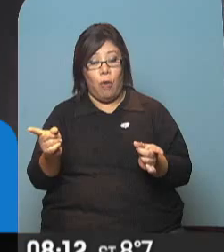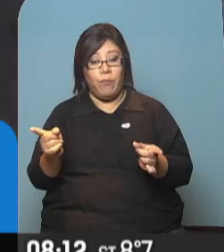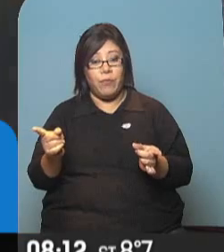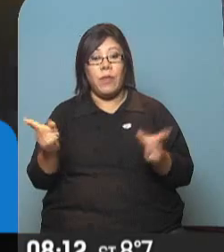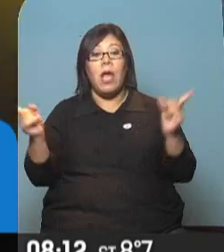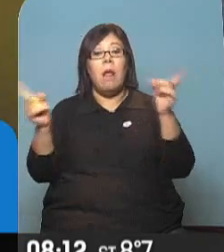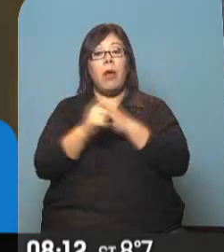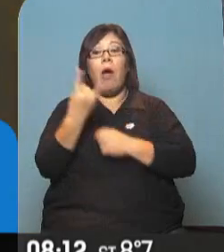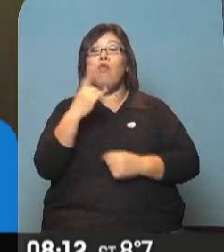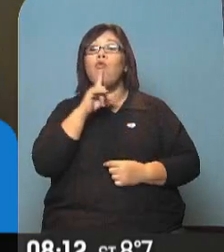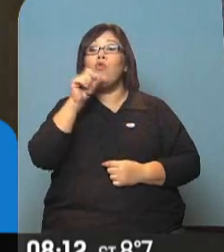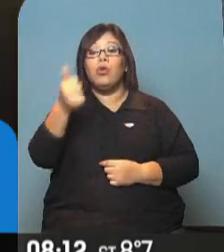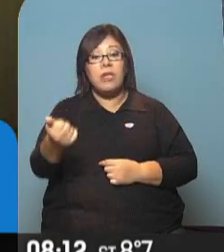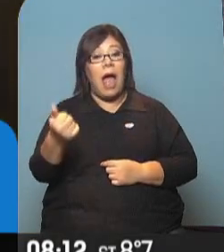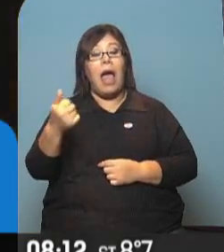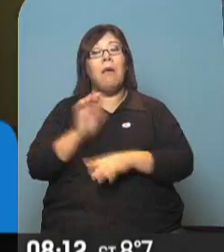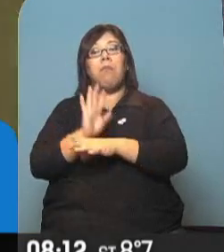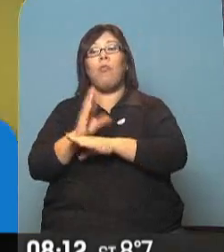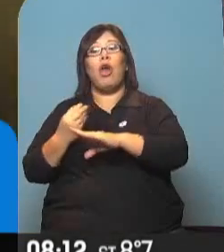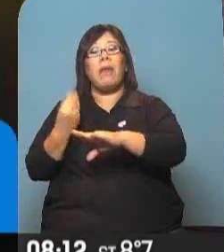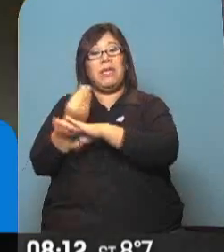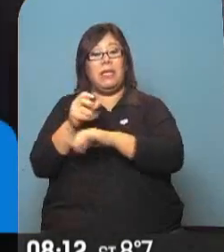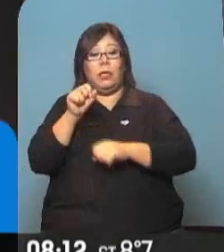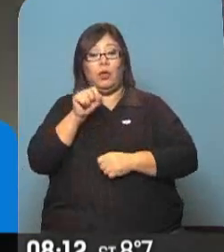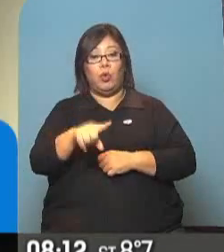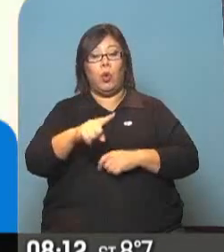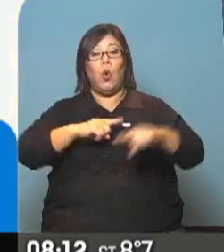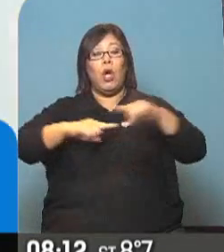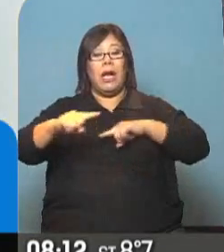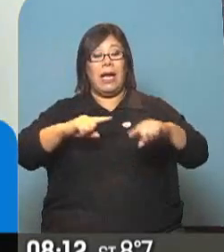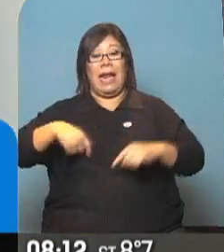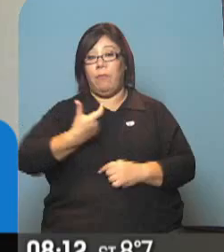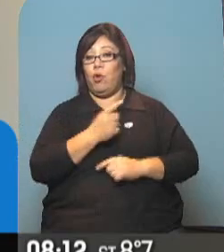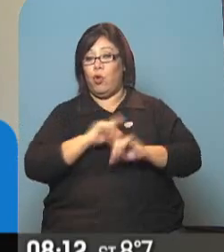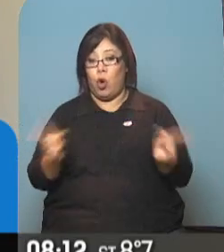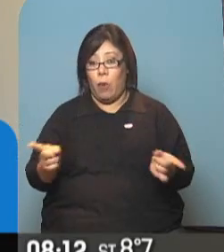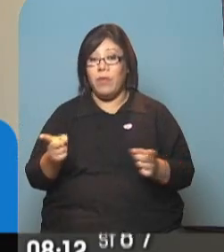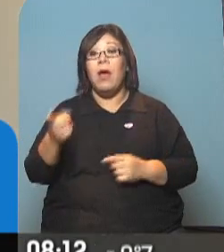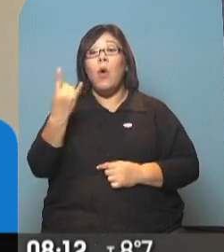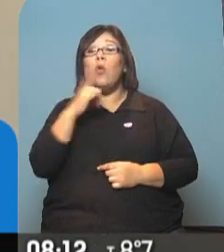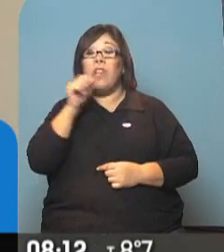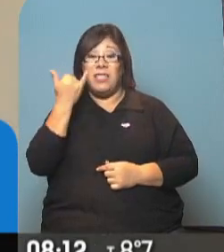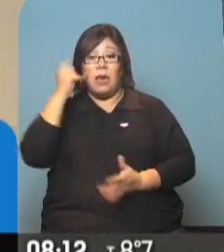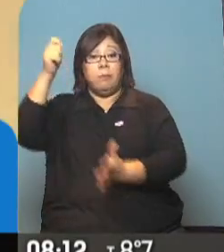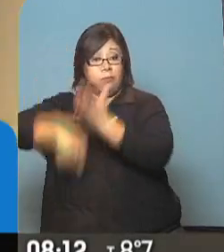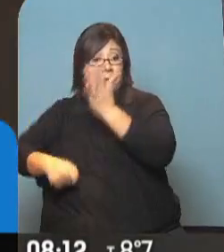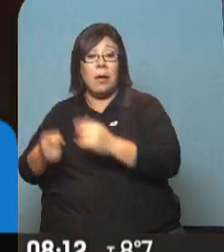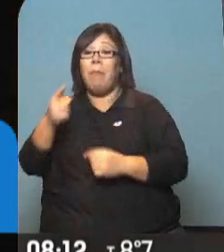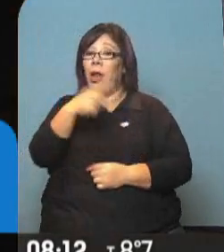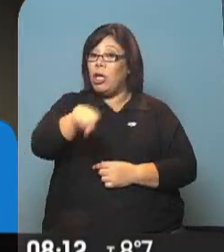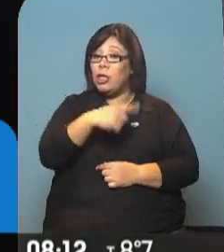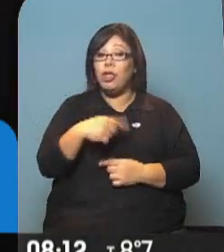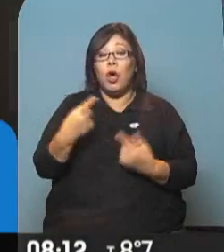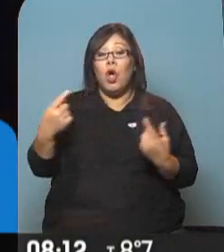no se sienten representados por ese gremio que sí ya firmó paritarias. Ellos dicen que no están de acuerdo y que se